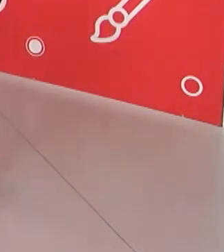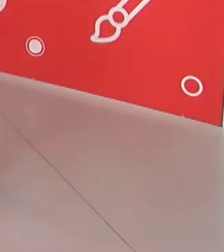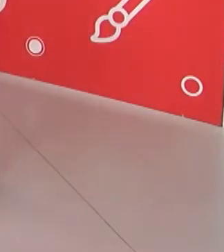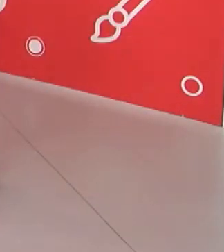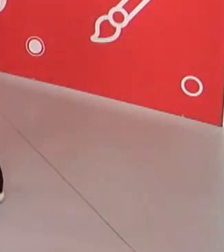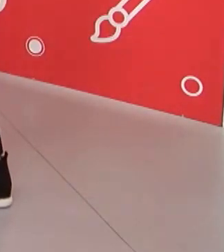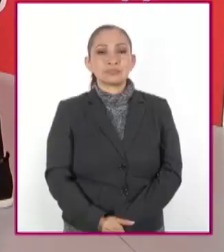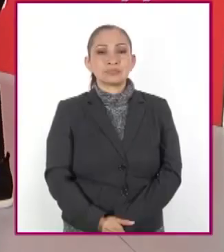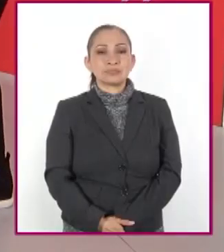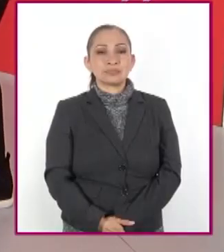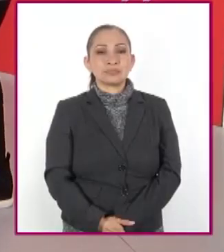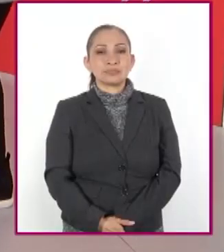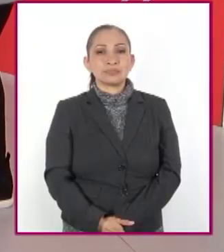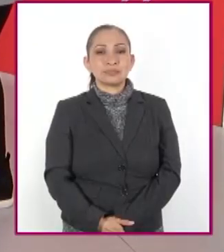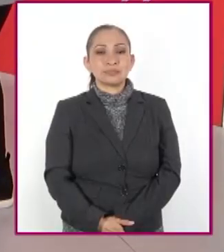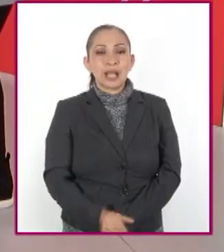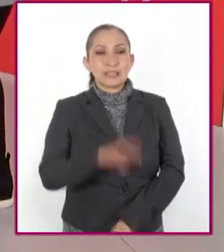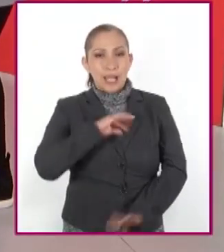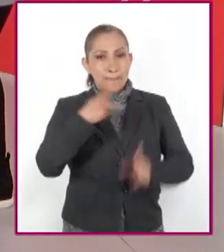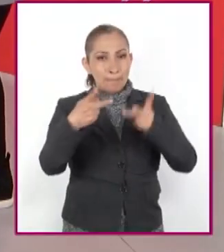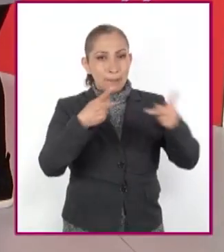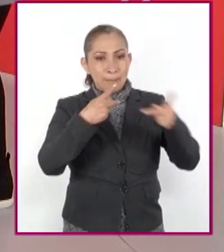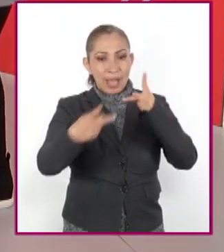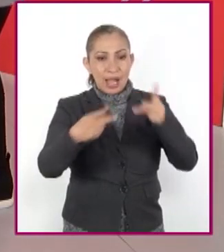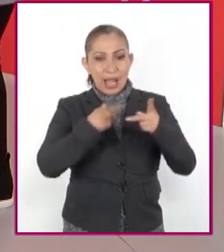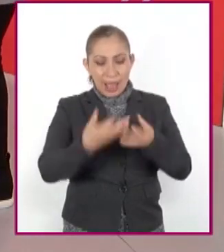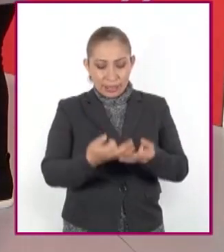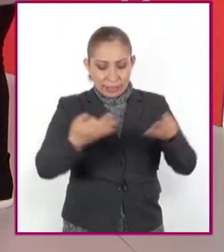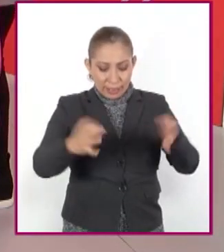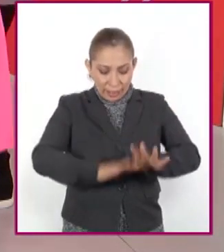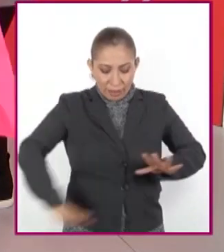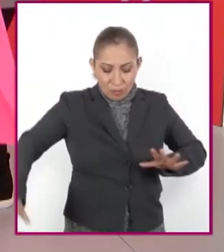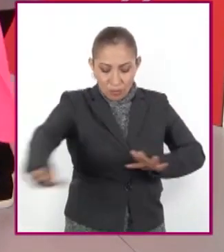Estas pueden quedar ya preparadas en el piso.